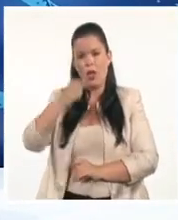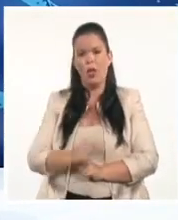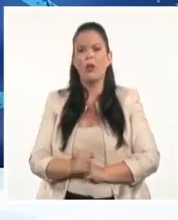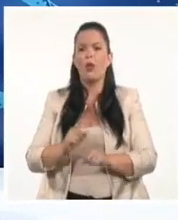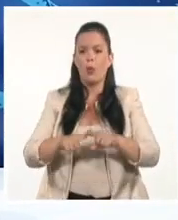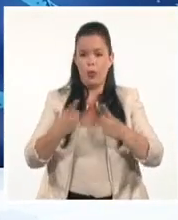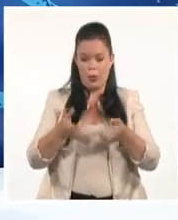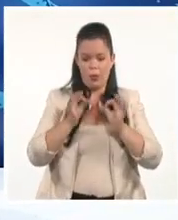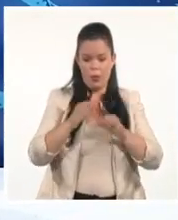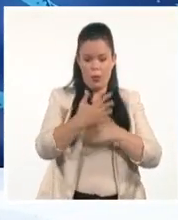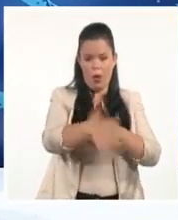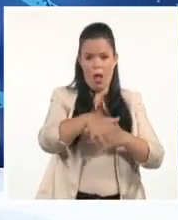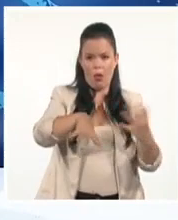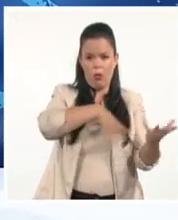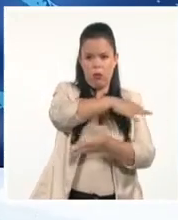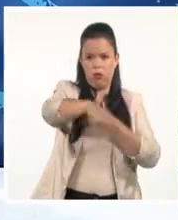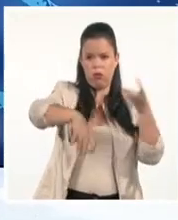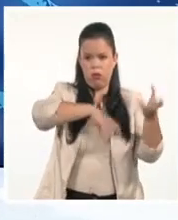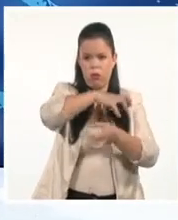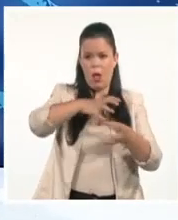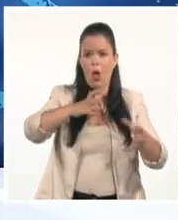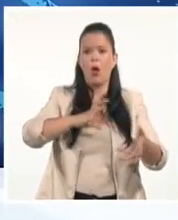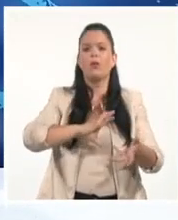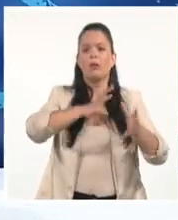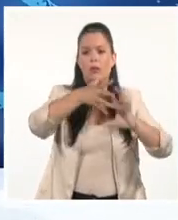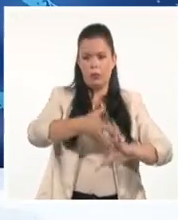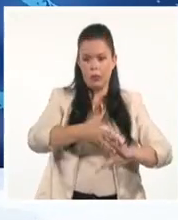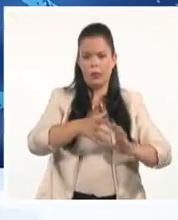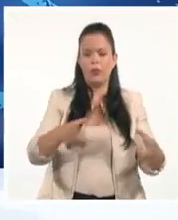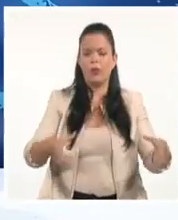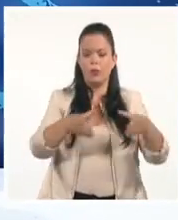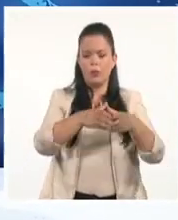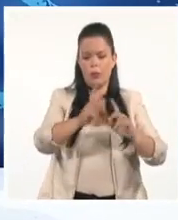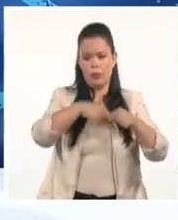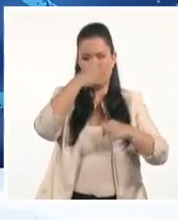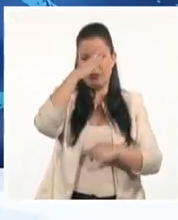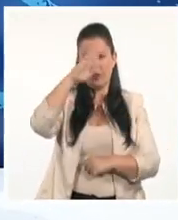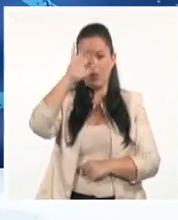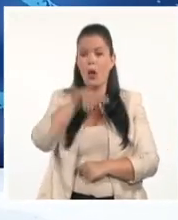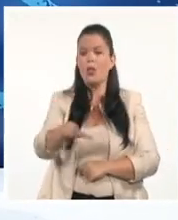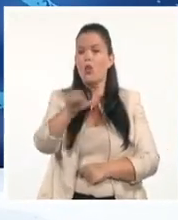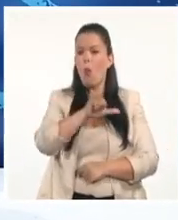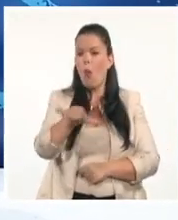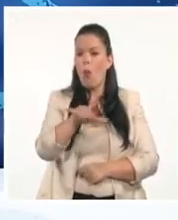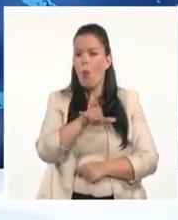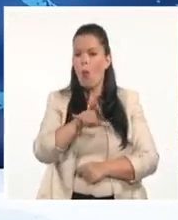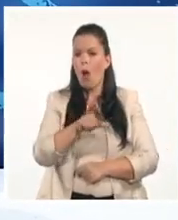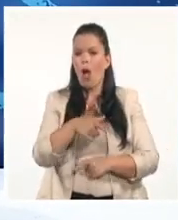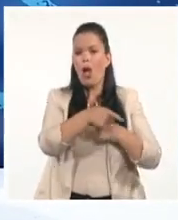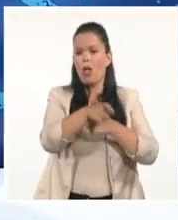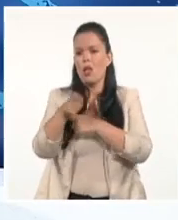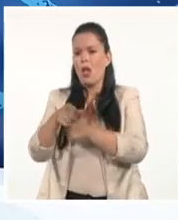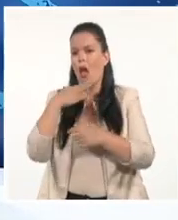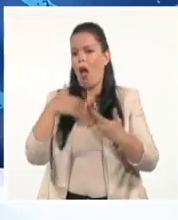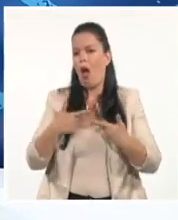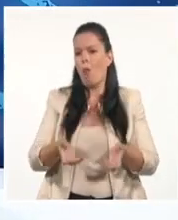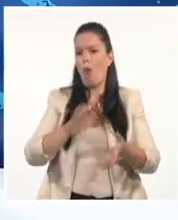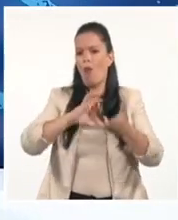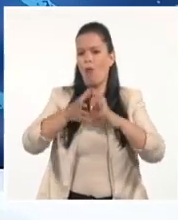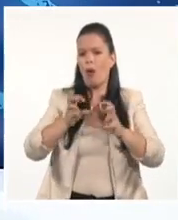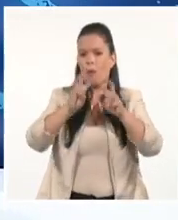delincuenciales organizados y financiados desde Estados Unidos y a las acciones de guerra cibernética y terrorismo mediático, nuestro pueblo protagonizará en las